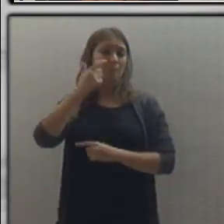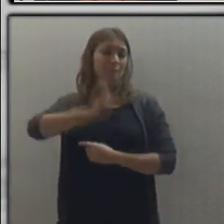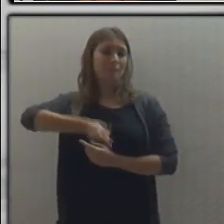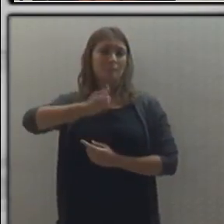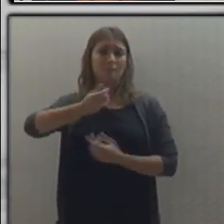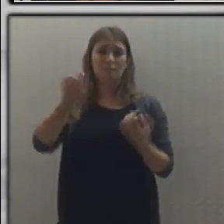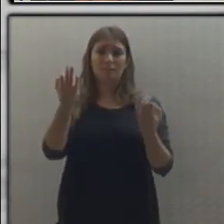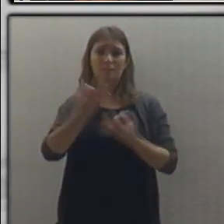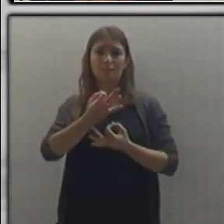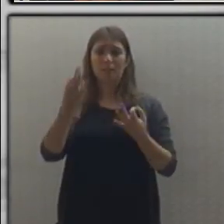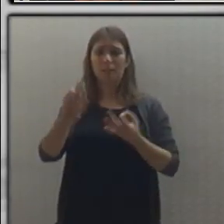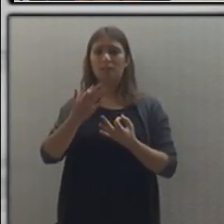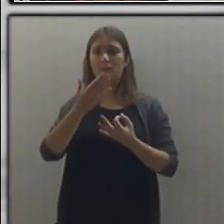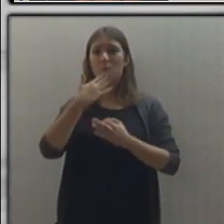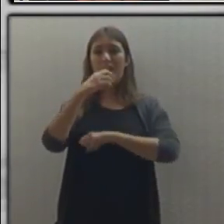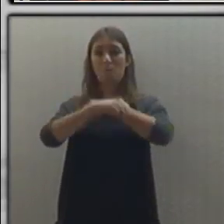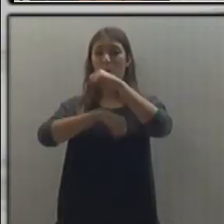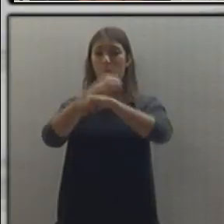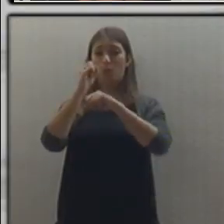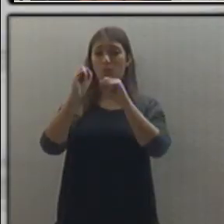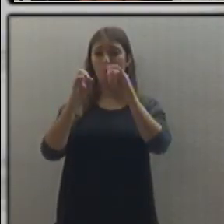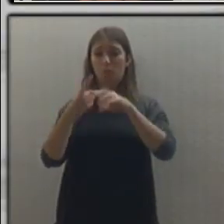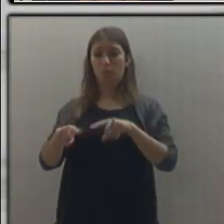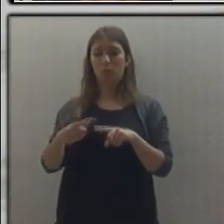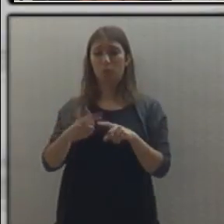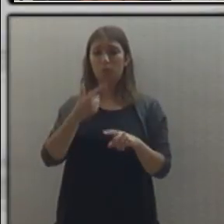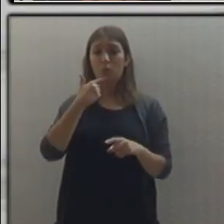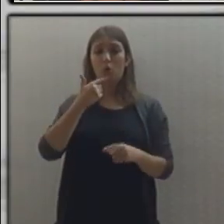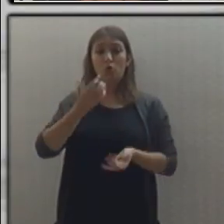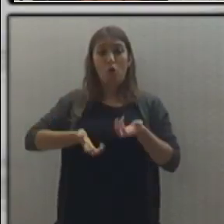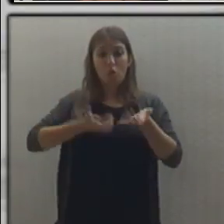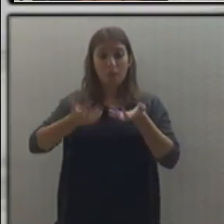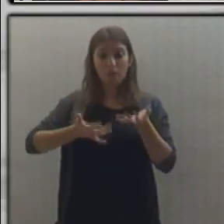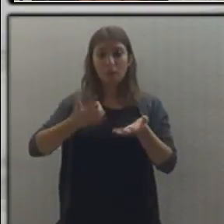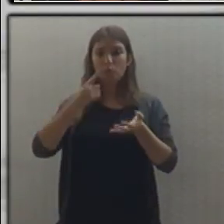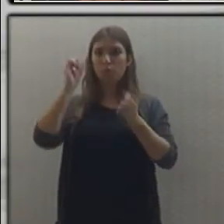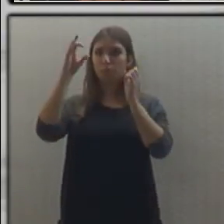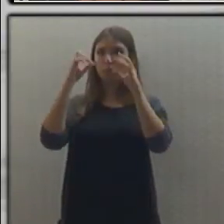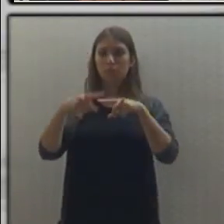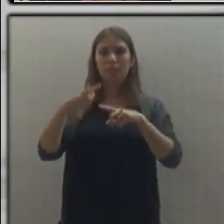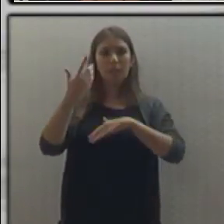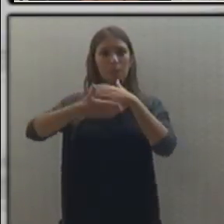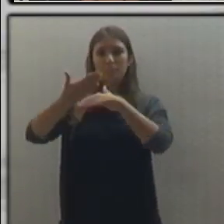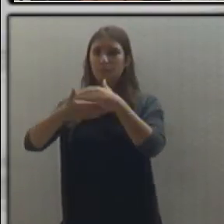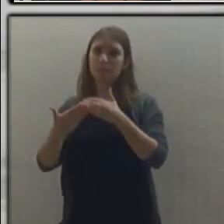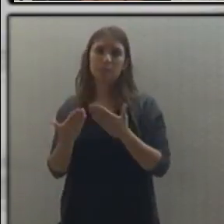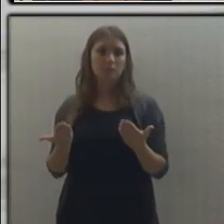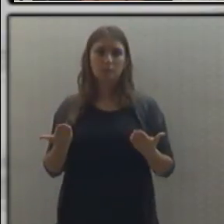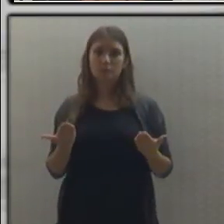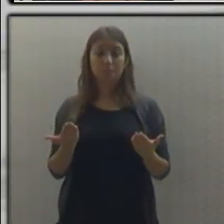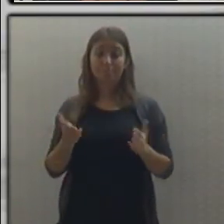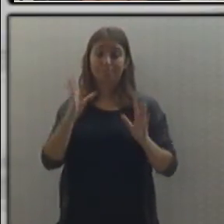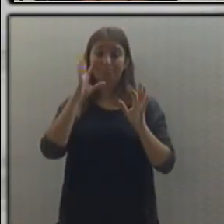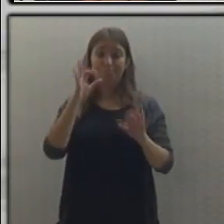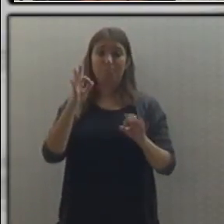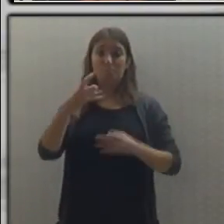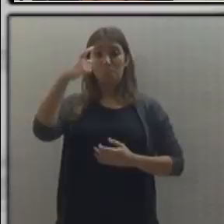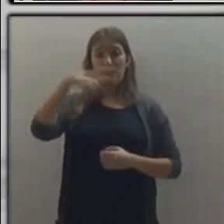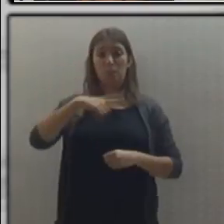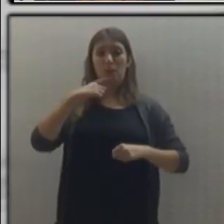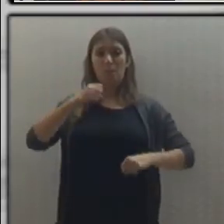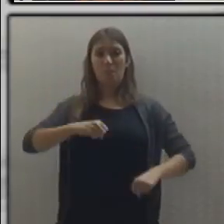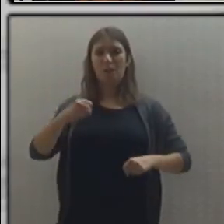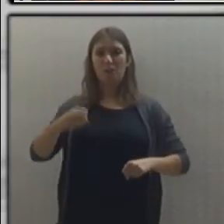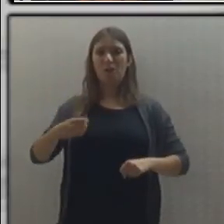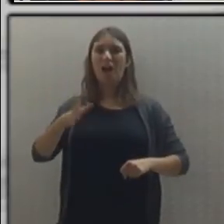es el almacenamiento. En la cocina el almacenamiento cada vez se hace más limitado. Primero porque obviamente una persona mayor ya